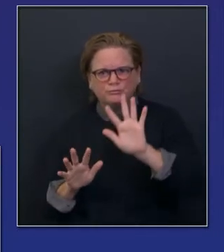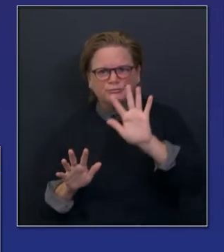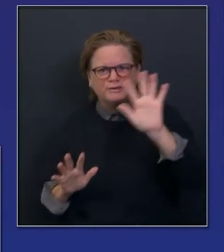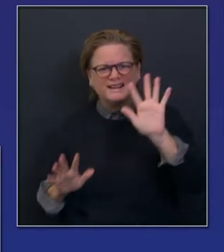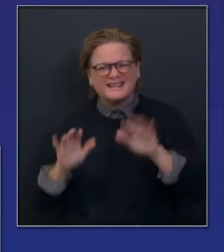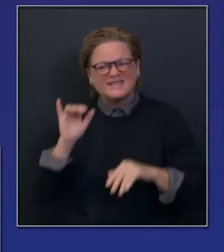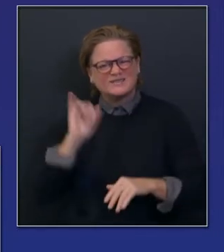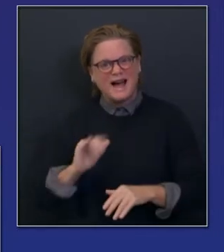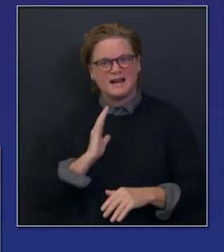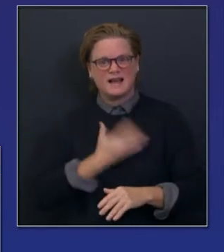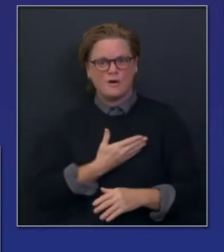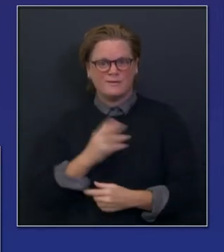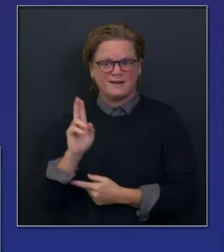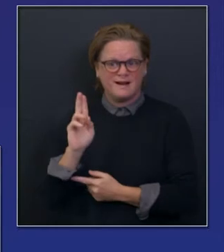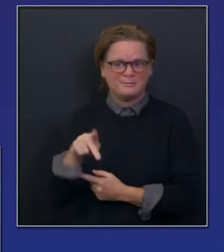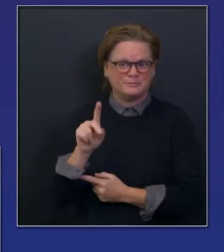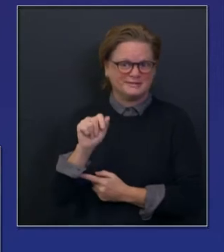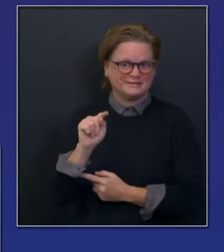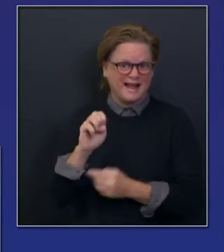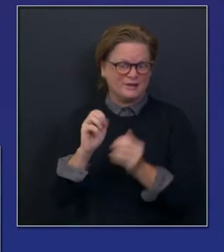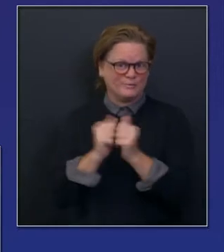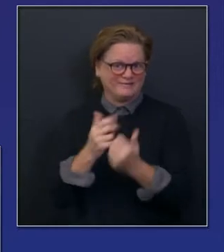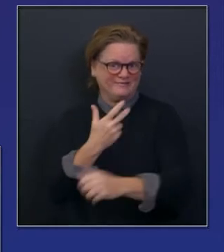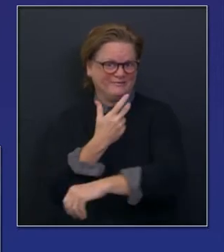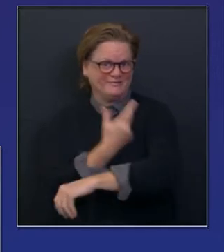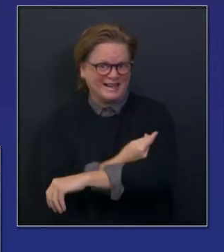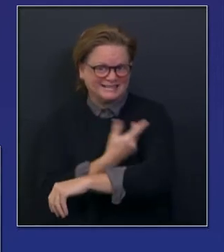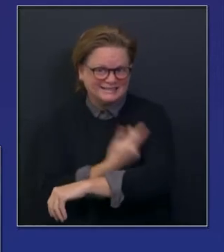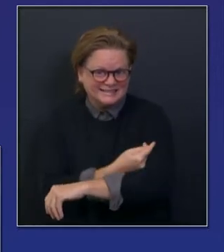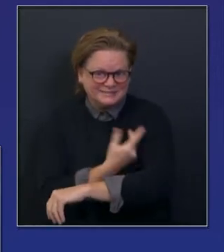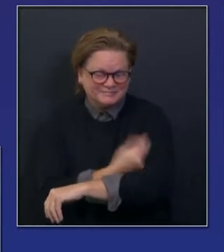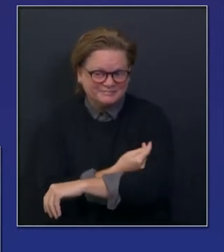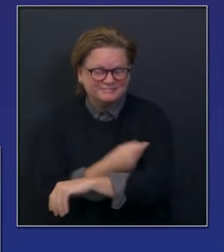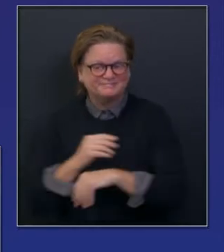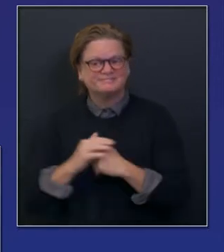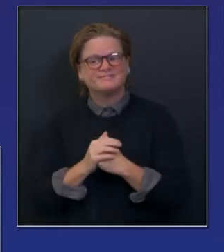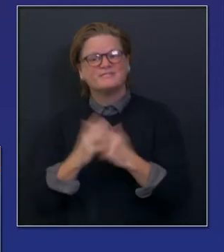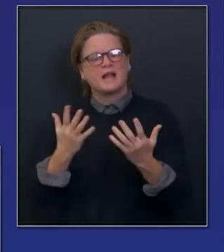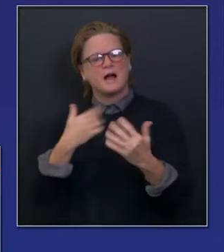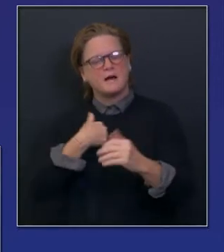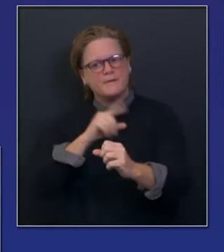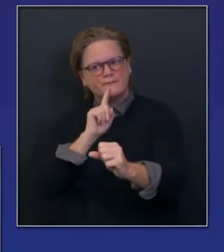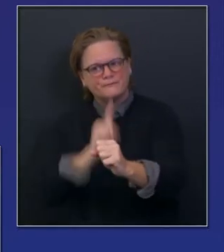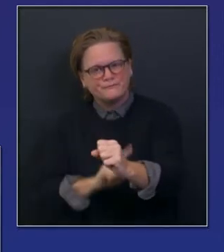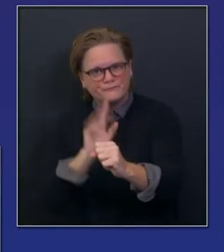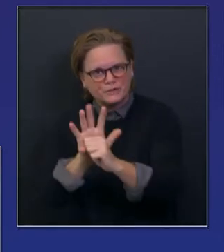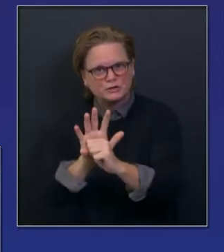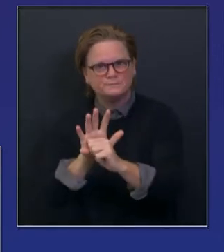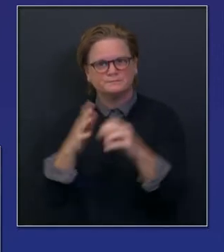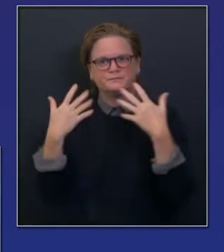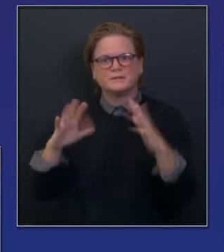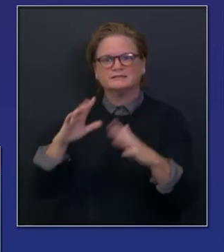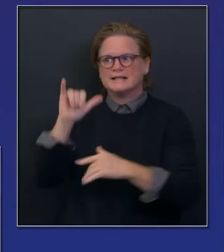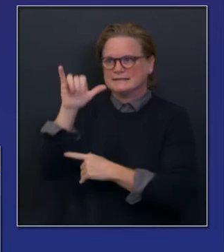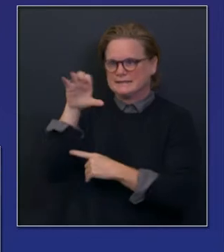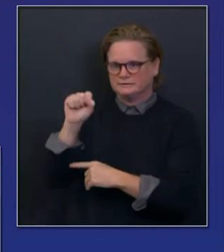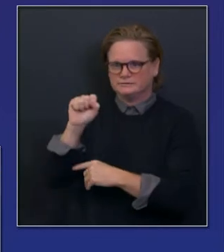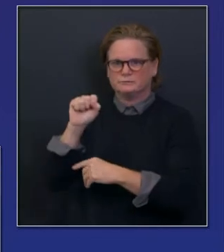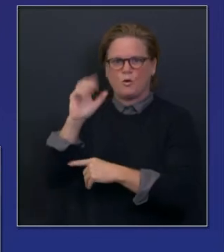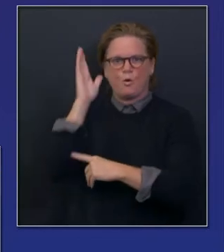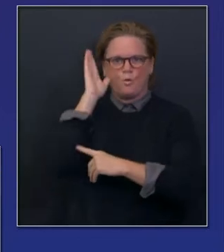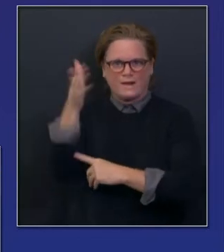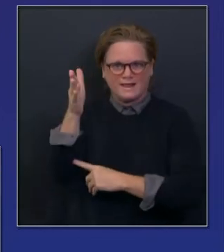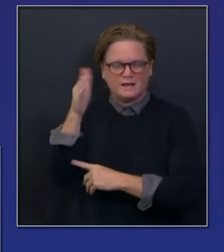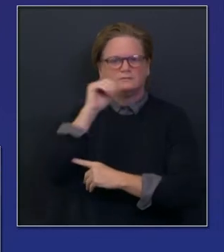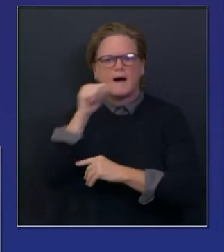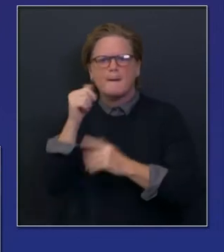noticia específicamente respecto a las vacunas que hemos confirmado que serán distribuidas